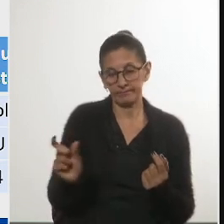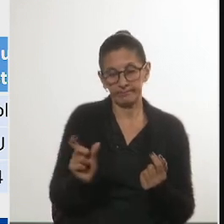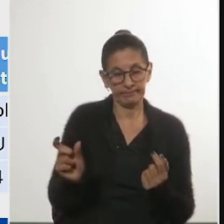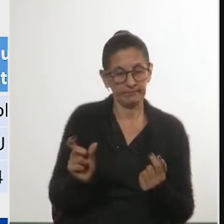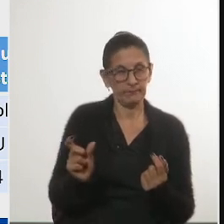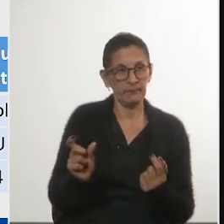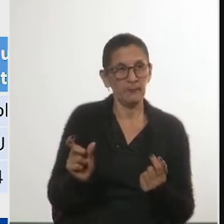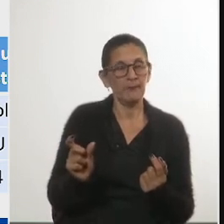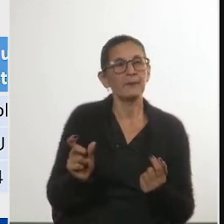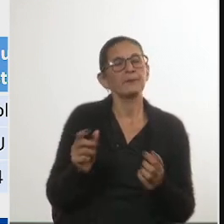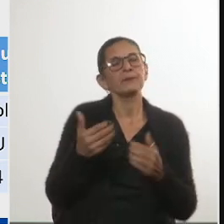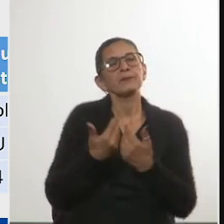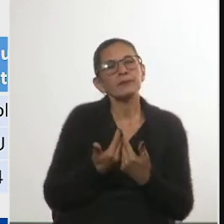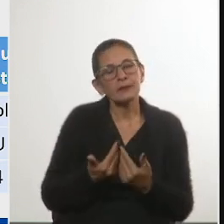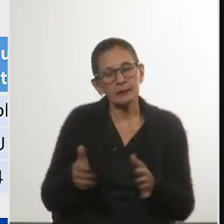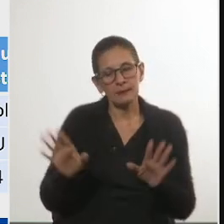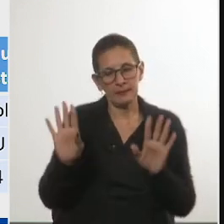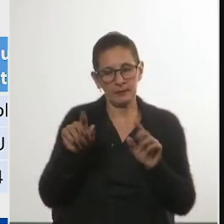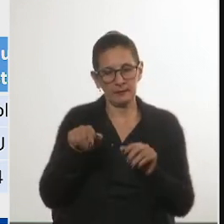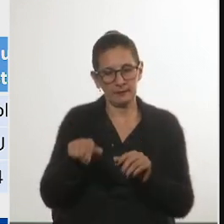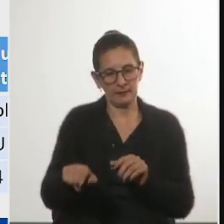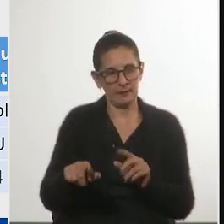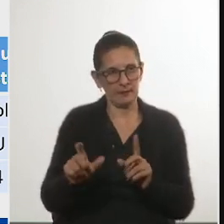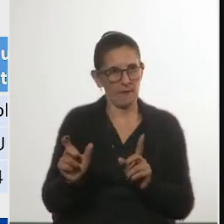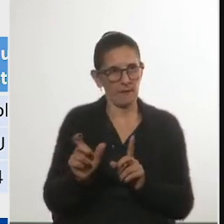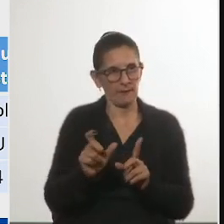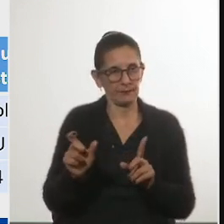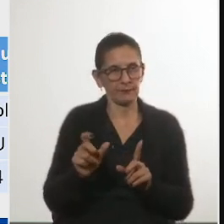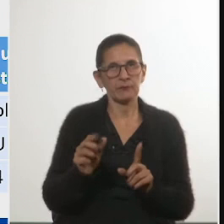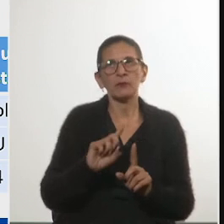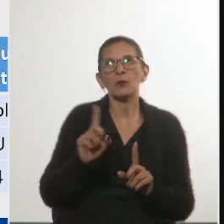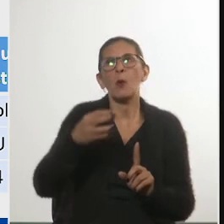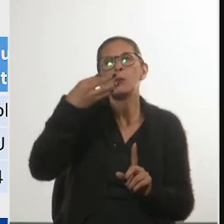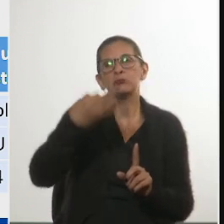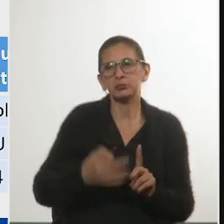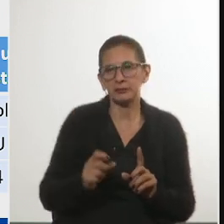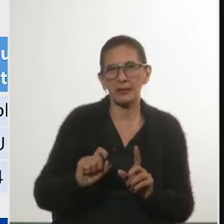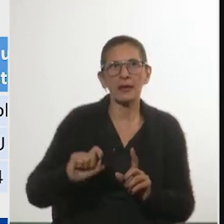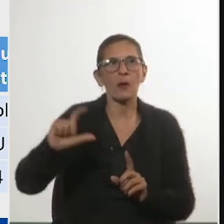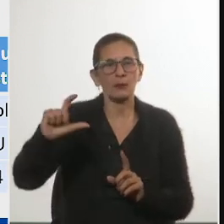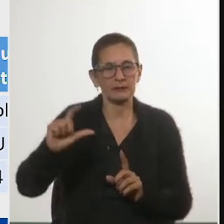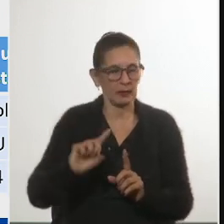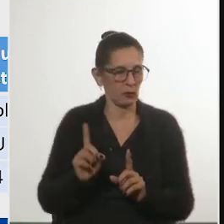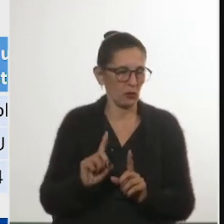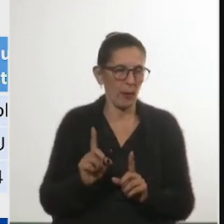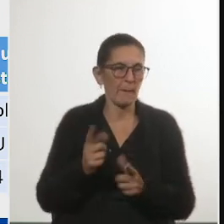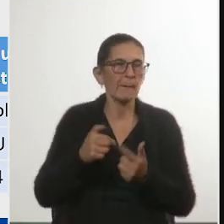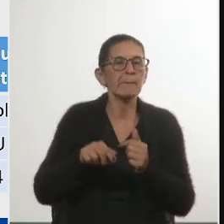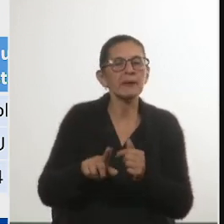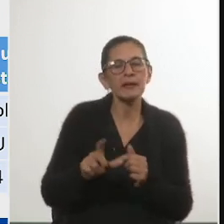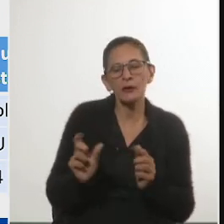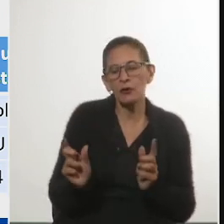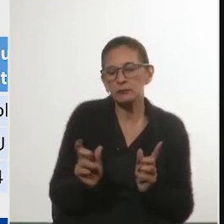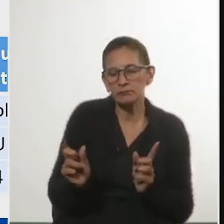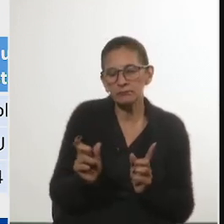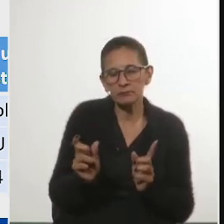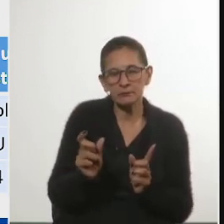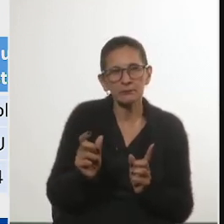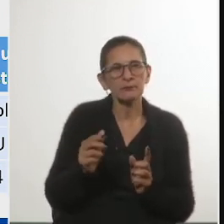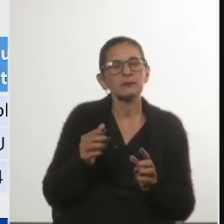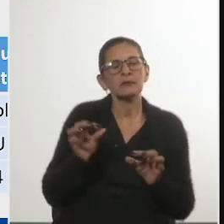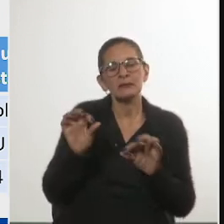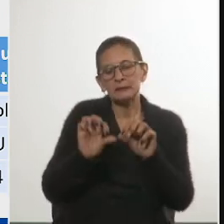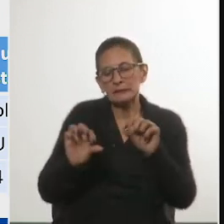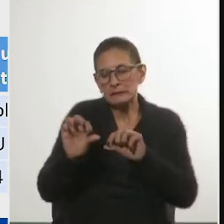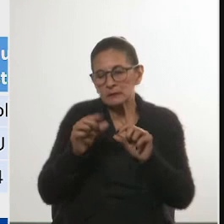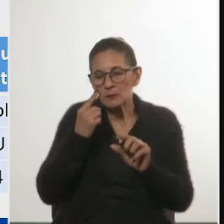ya comienza a configurar, no es todavía un aumento sostenido, porque no es en todas las líneas de muestreo, pero